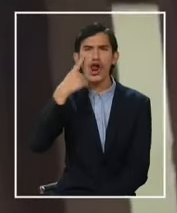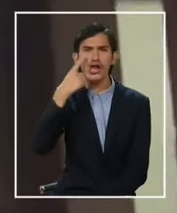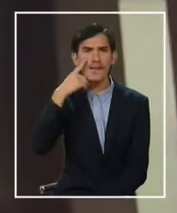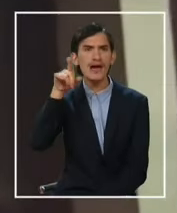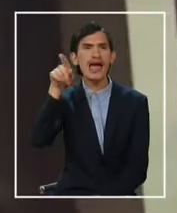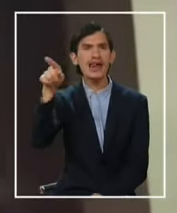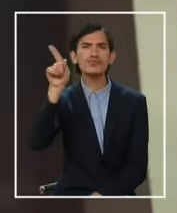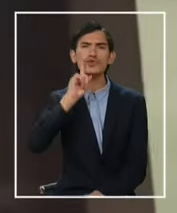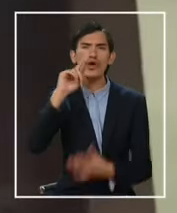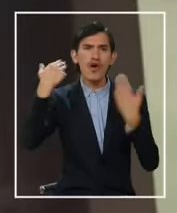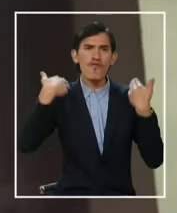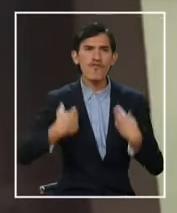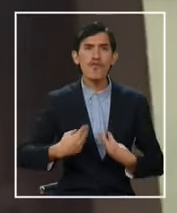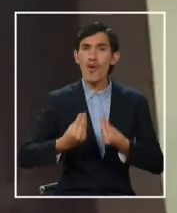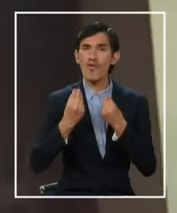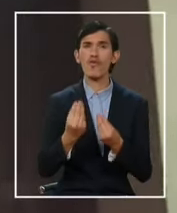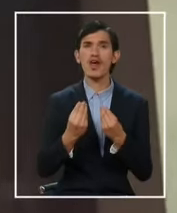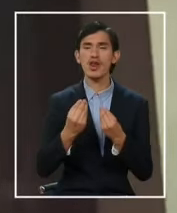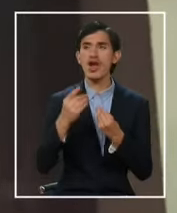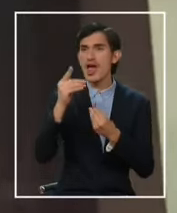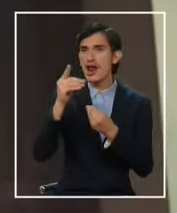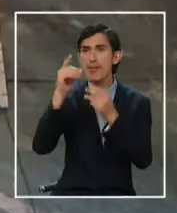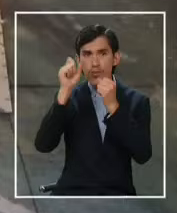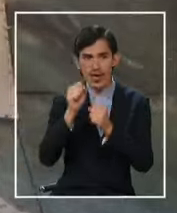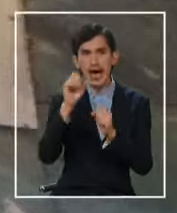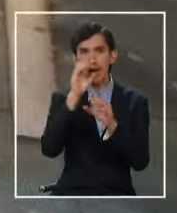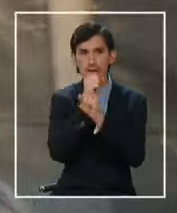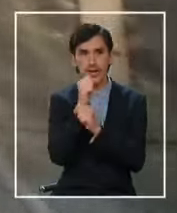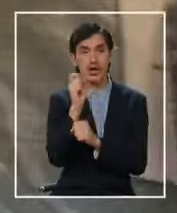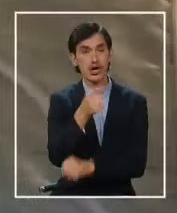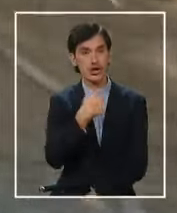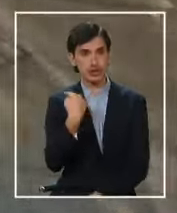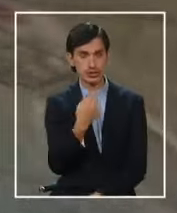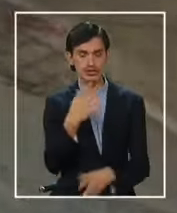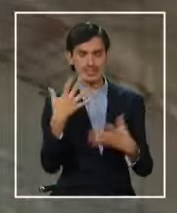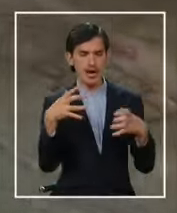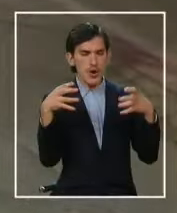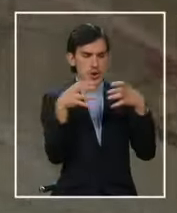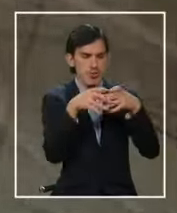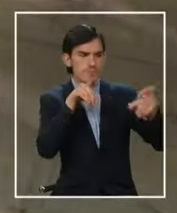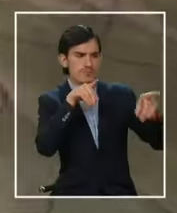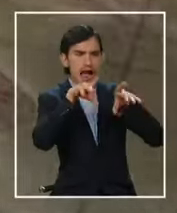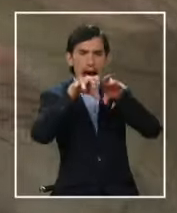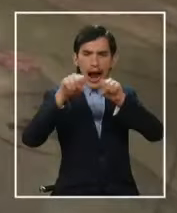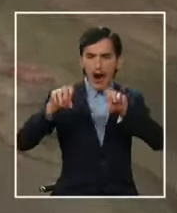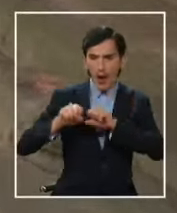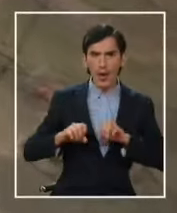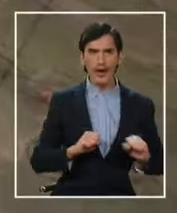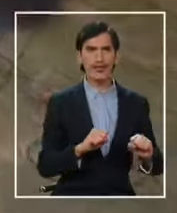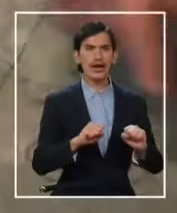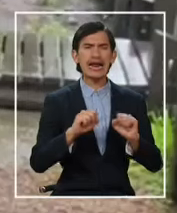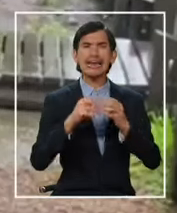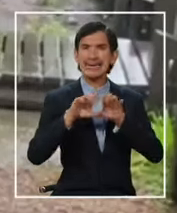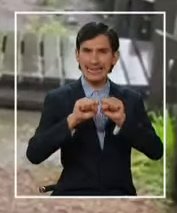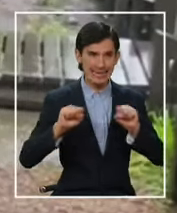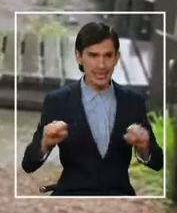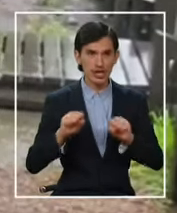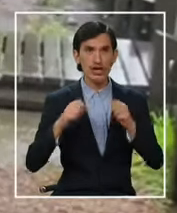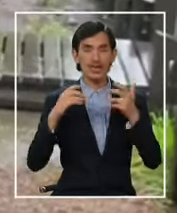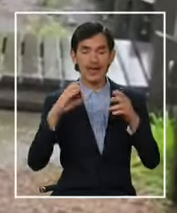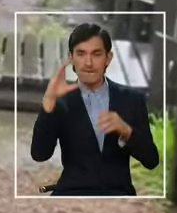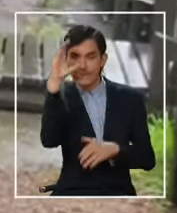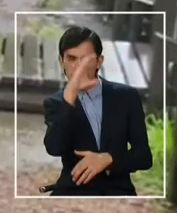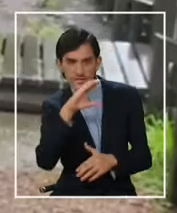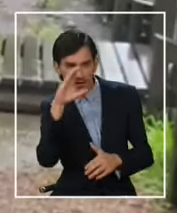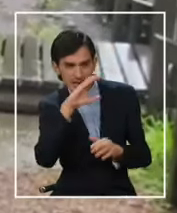físico que le podría permitir resistir. Estamos todos coordinados y bajo un marco de búsqueda y rescate